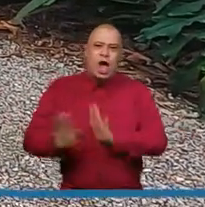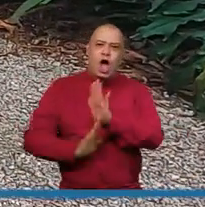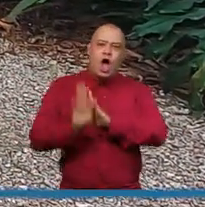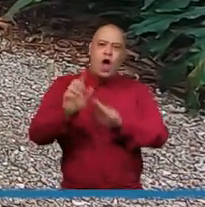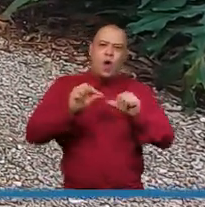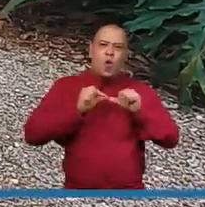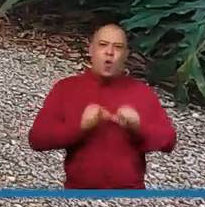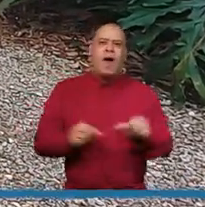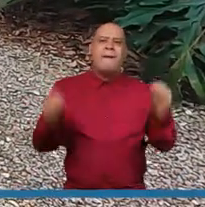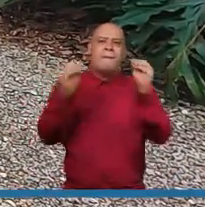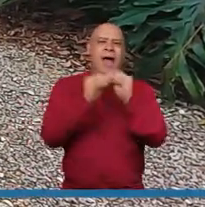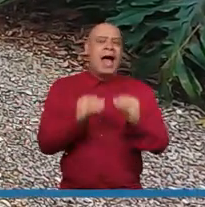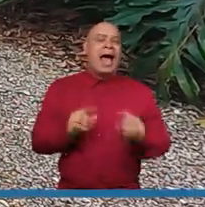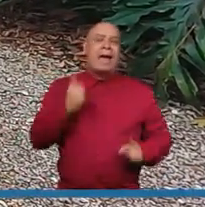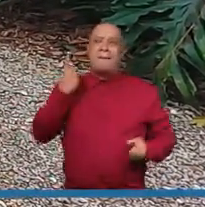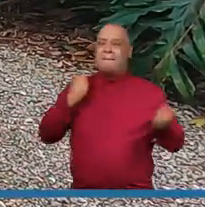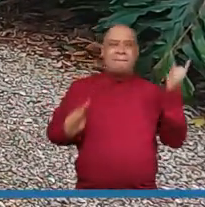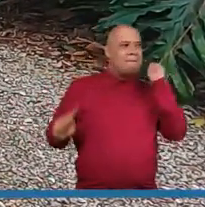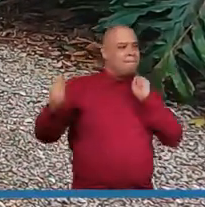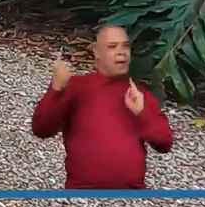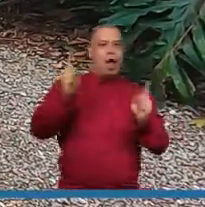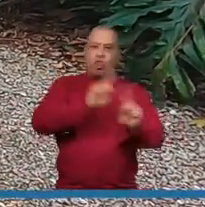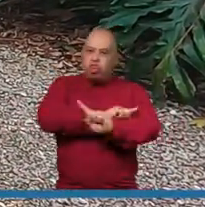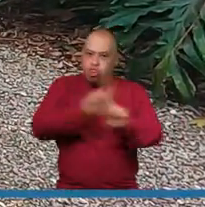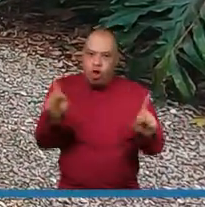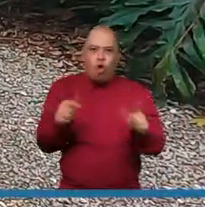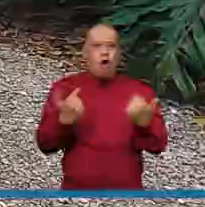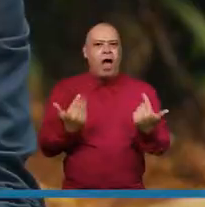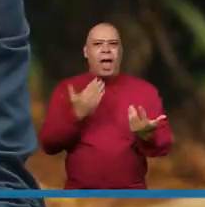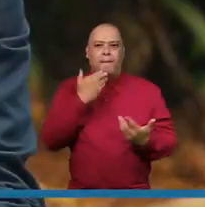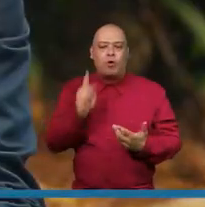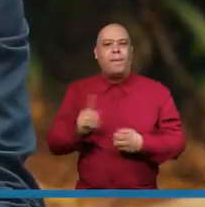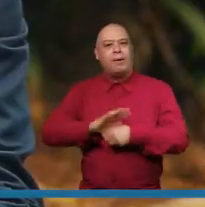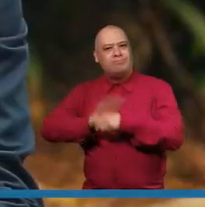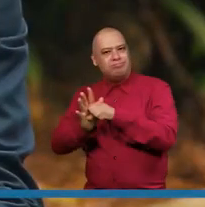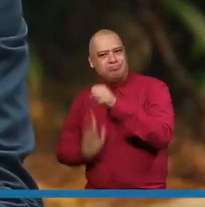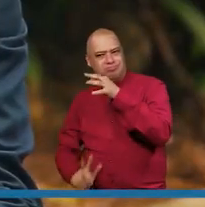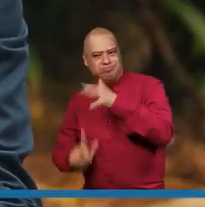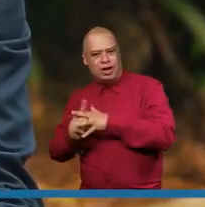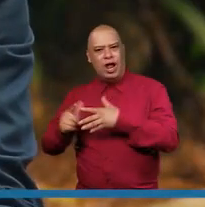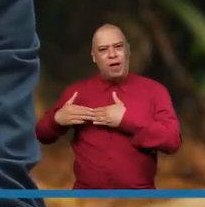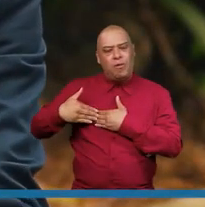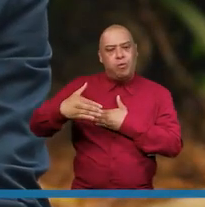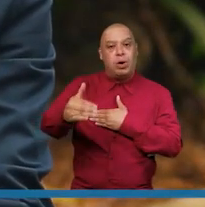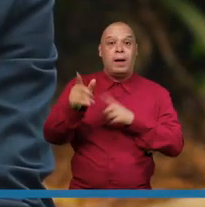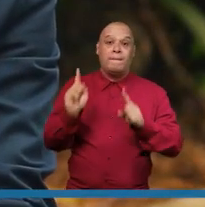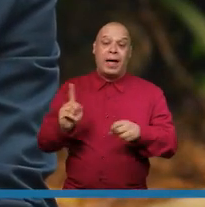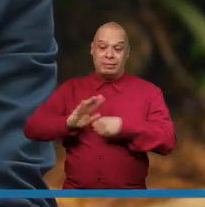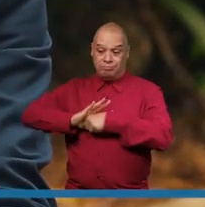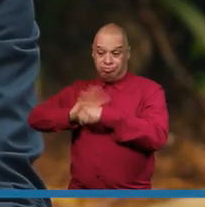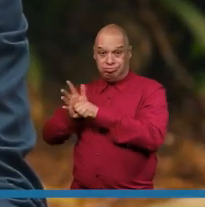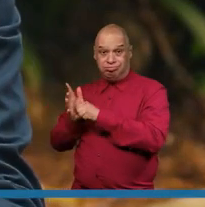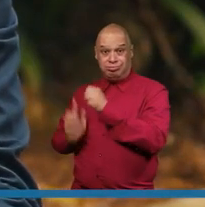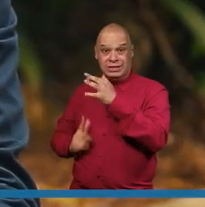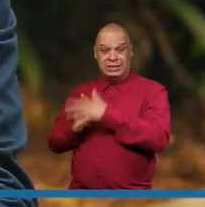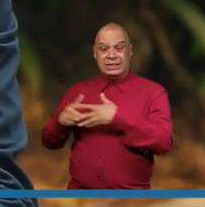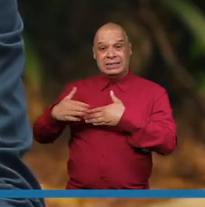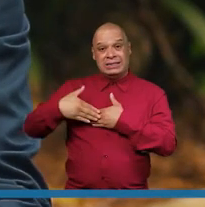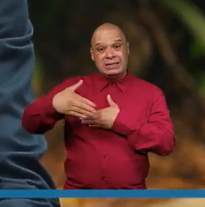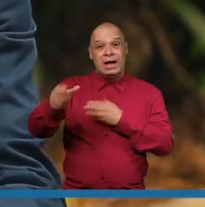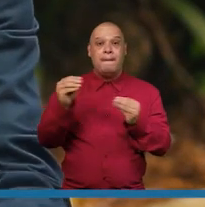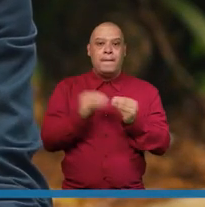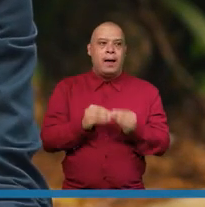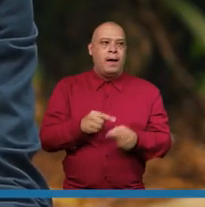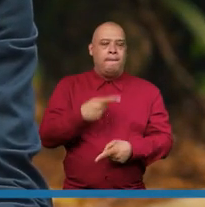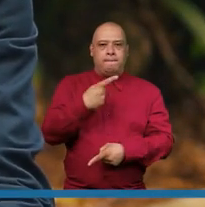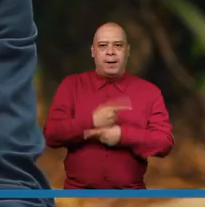y eliminar esas disculpas, como nacieron, por ejemplo, con ocasión a la pandemia, en señalar que la pandemia traslada el cumplimiento